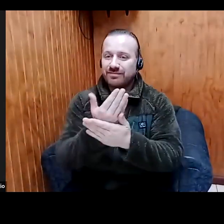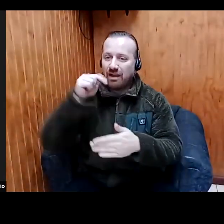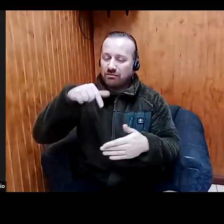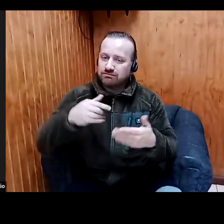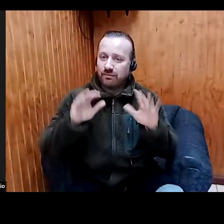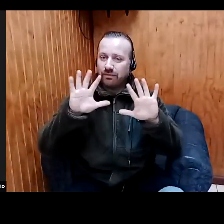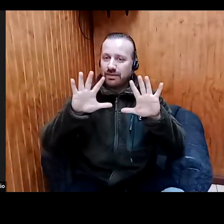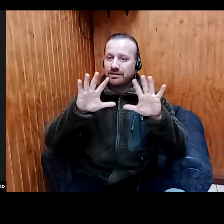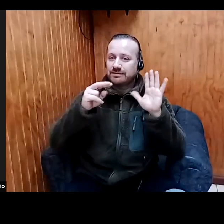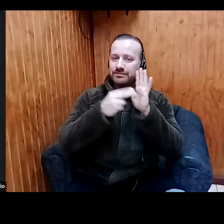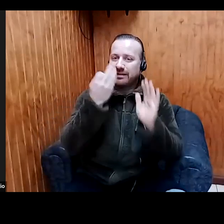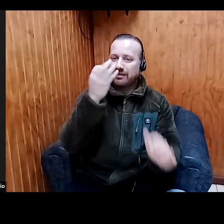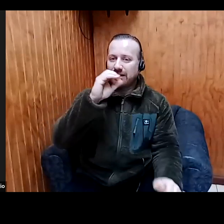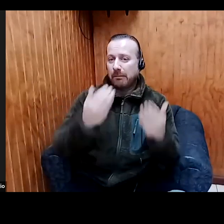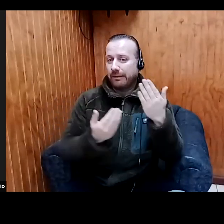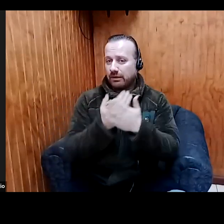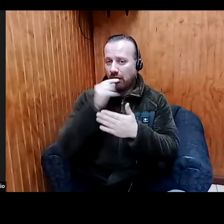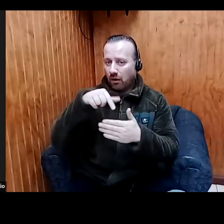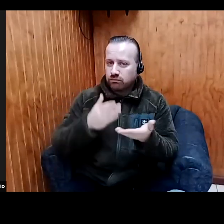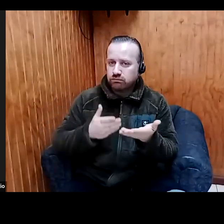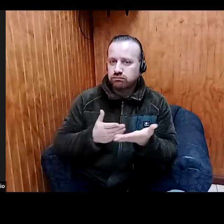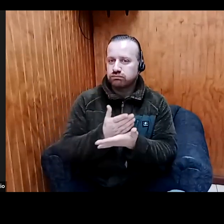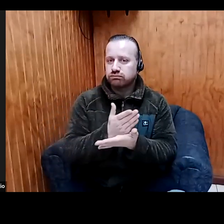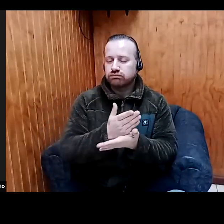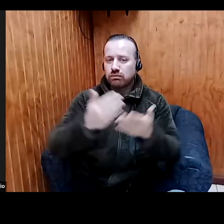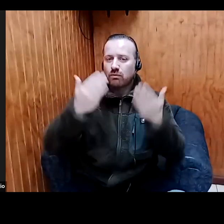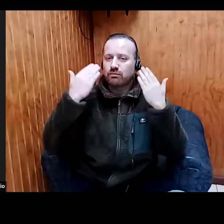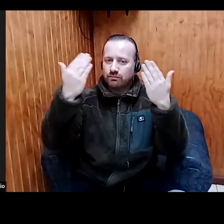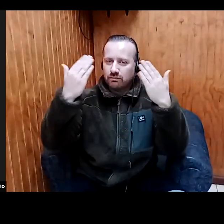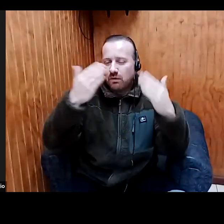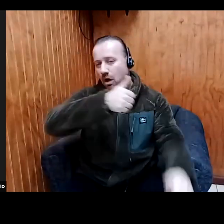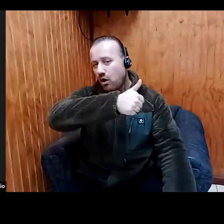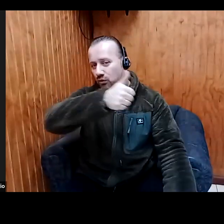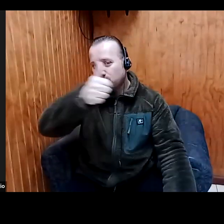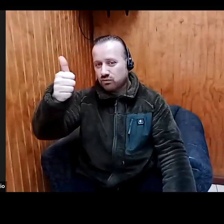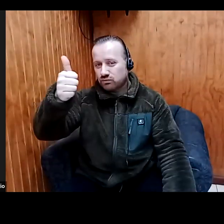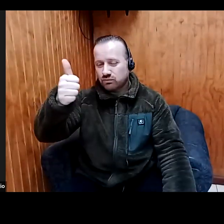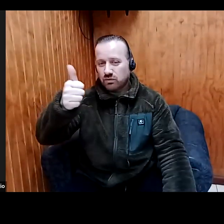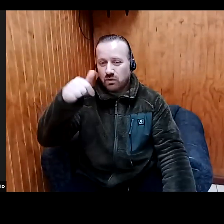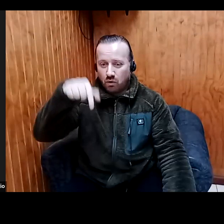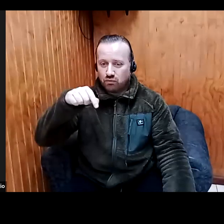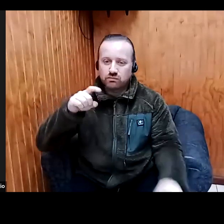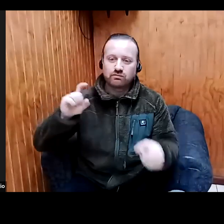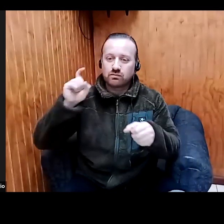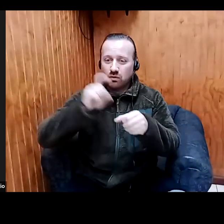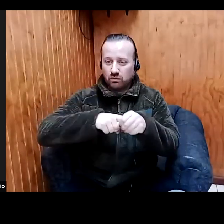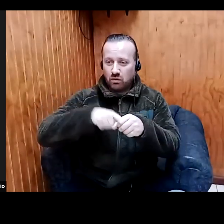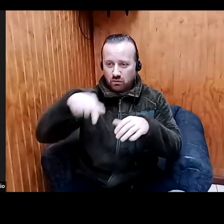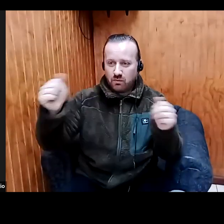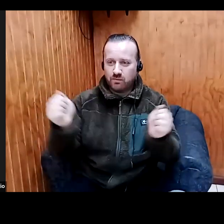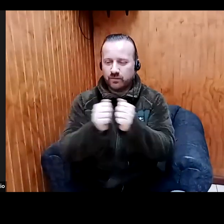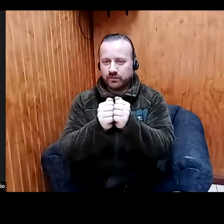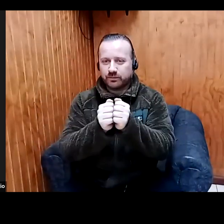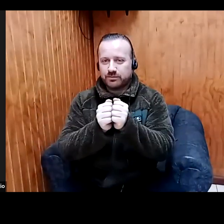ISEC y por lo tanto queremos saludarlos y darle la más cordial bienvenida a todas y todos quienes hoy día nos acompañan.